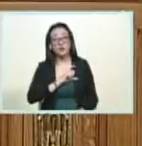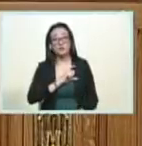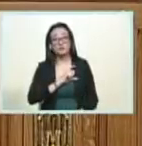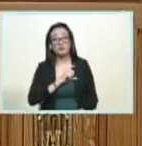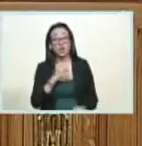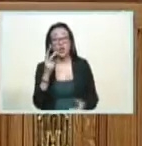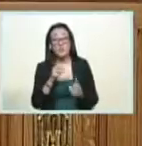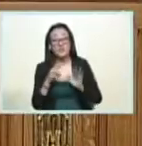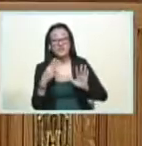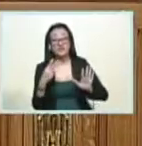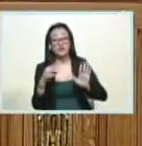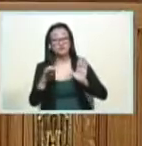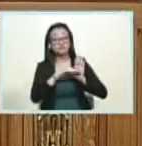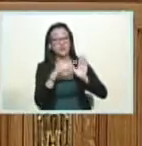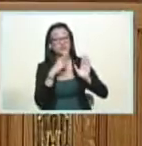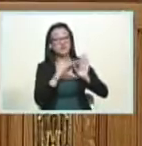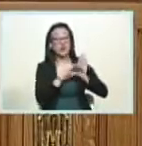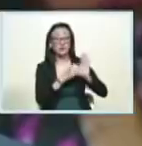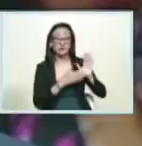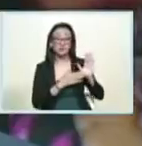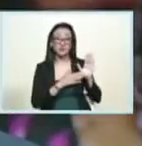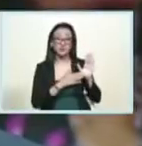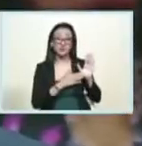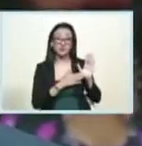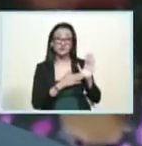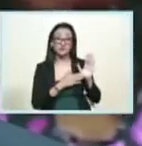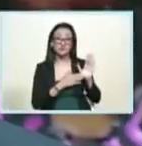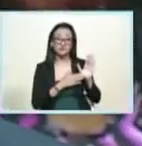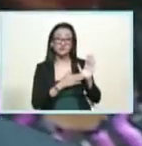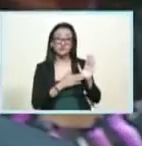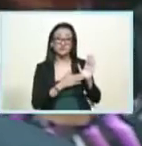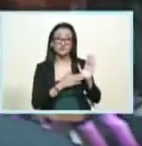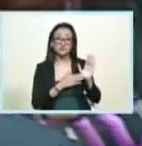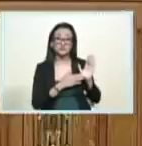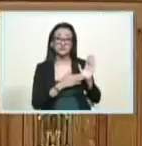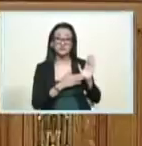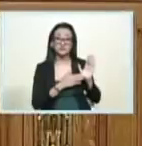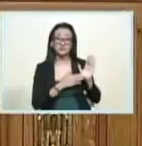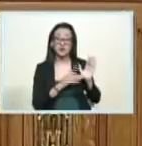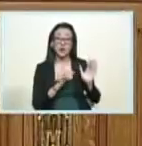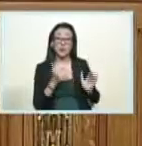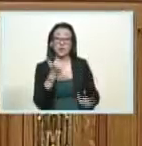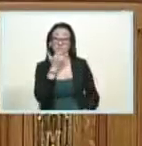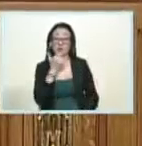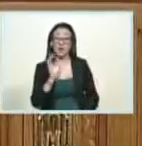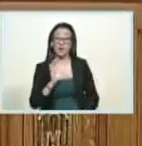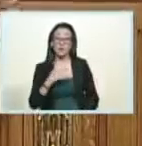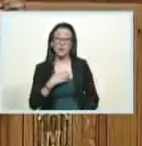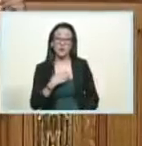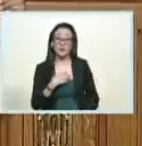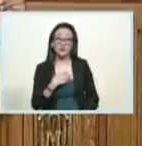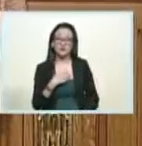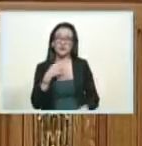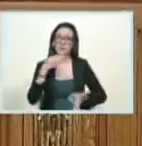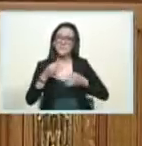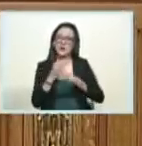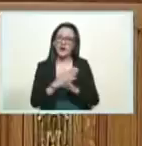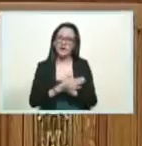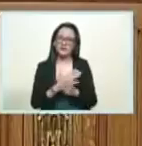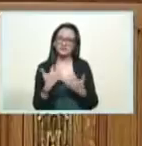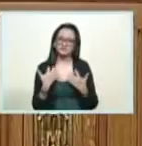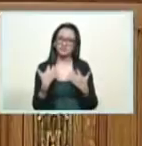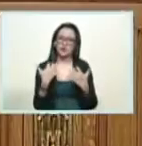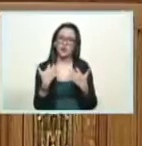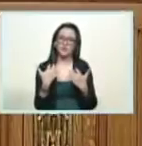2018. Es el mandato y la obligación constitucional. Y como le expliqué ante el Poder Electoral el